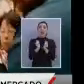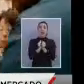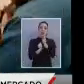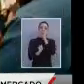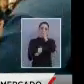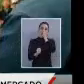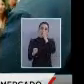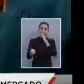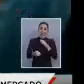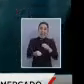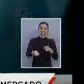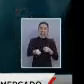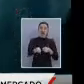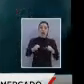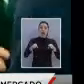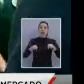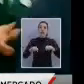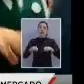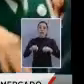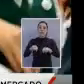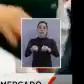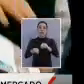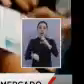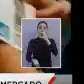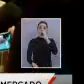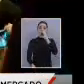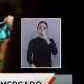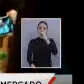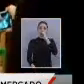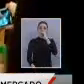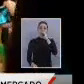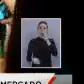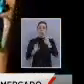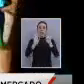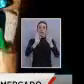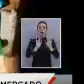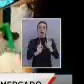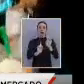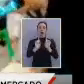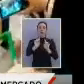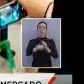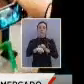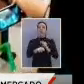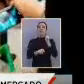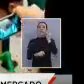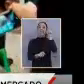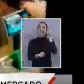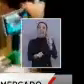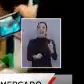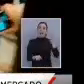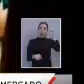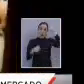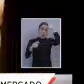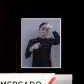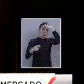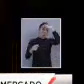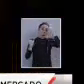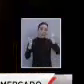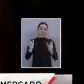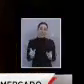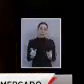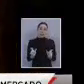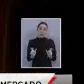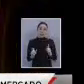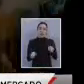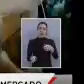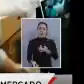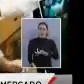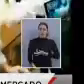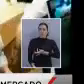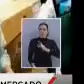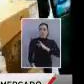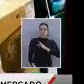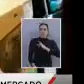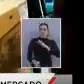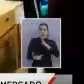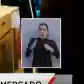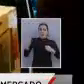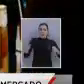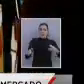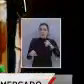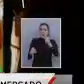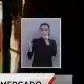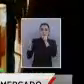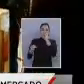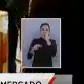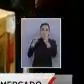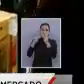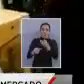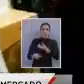a su perro guía a un supermercado en Concepción. Fue retenido por algunos minutos por el personal de seguridad, lo que provocó la indignación de quienes vieron el